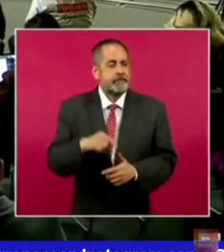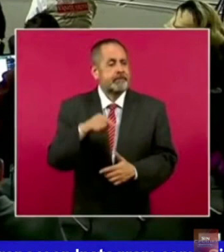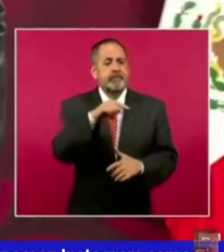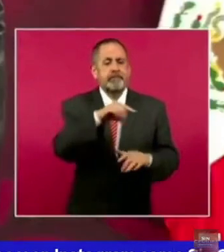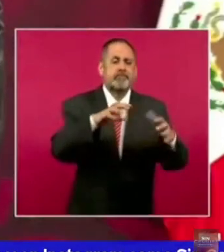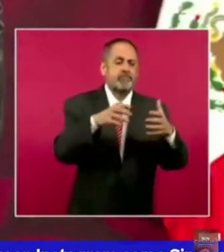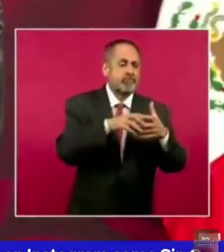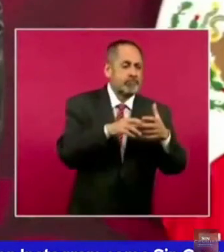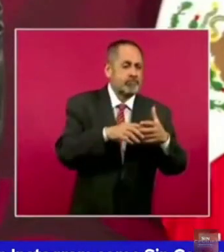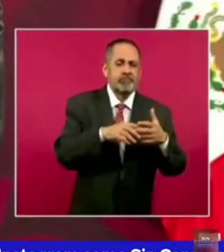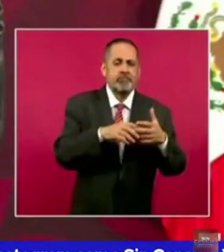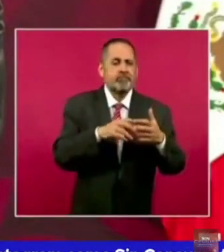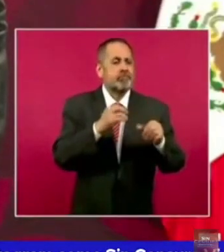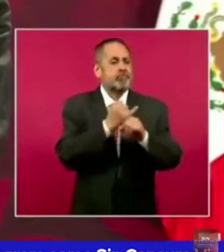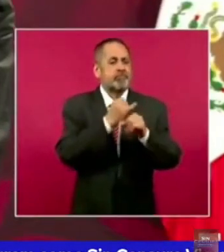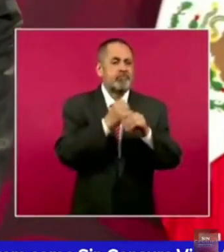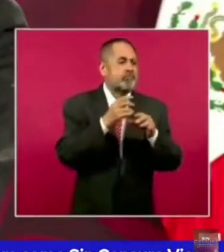tecnocracia,